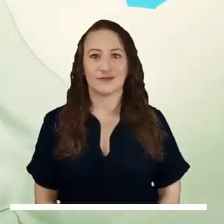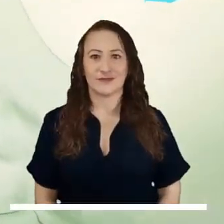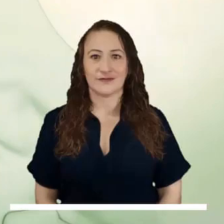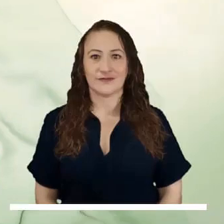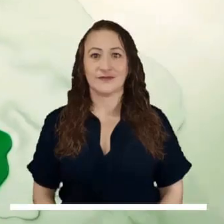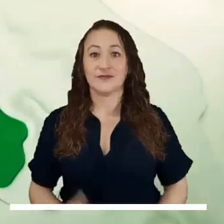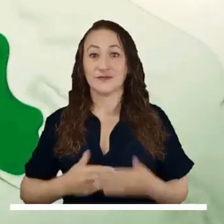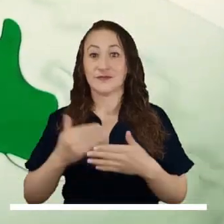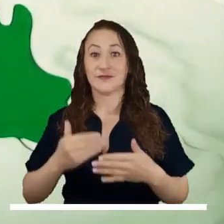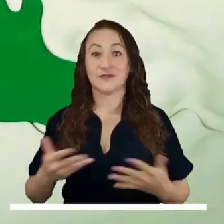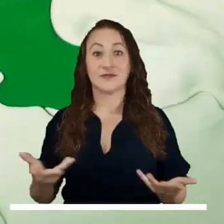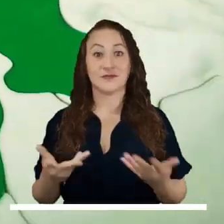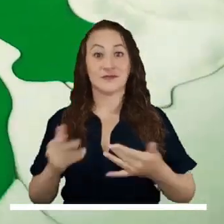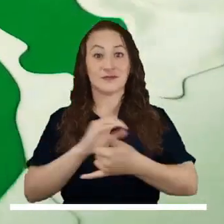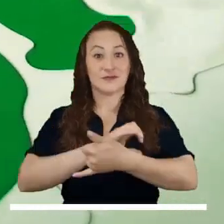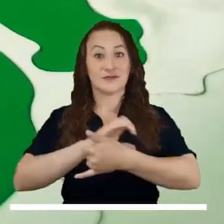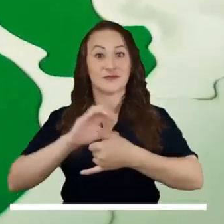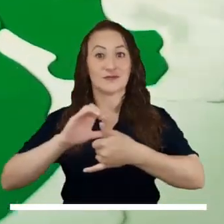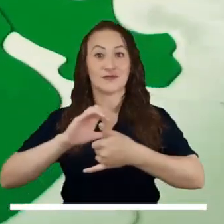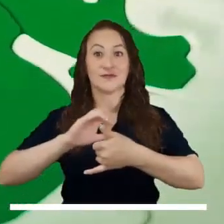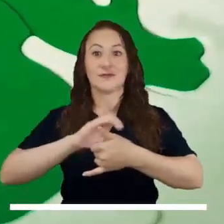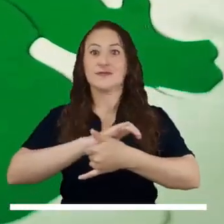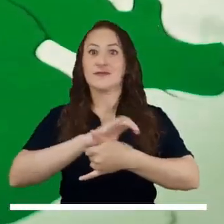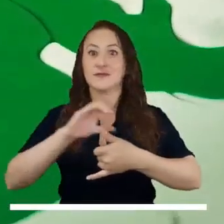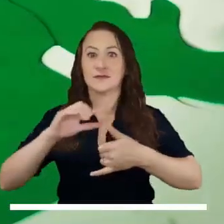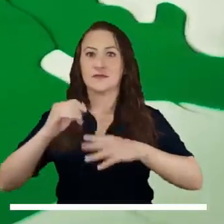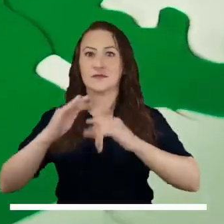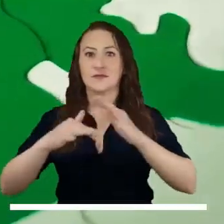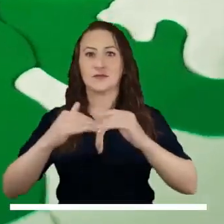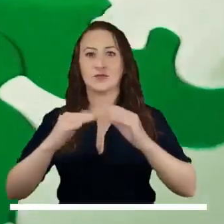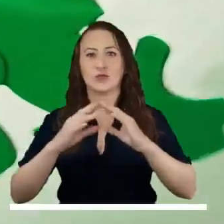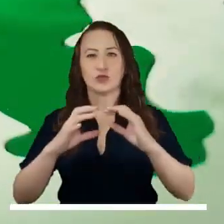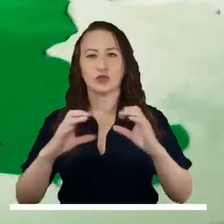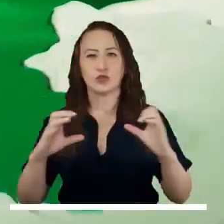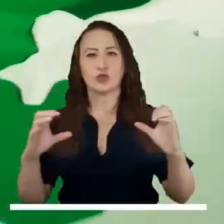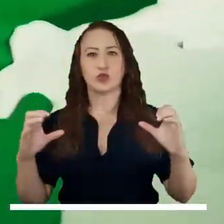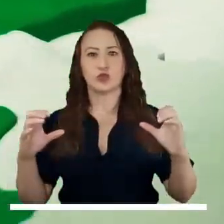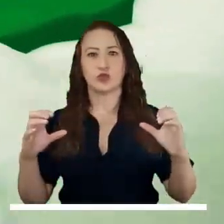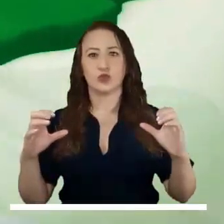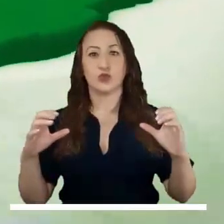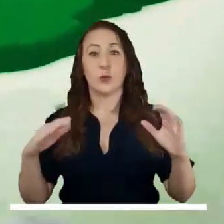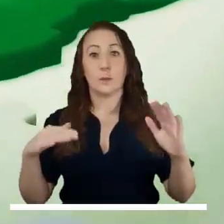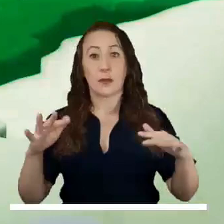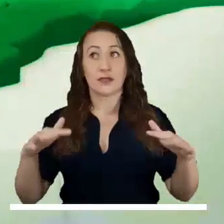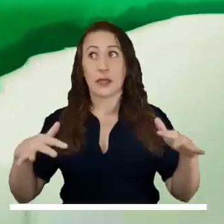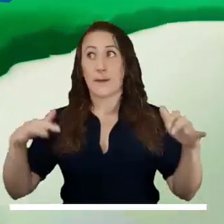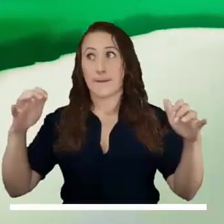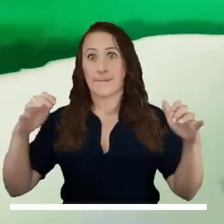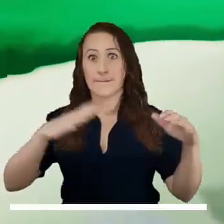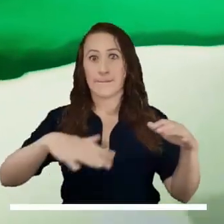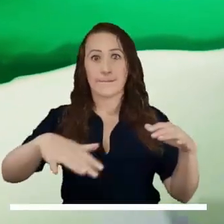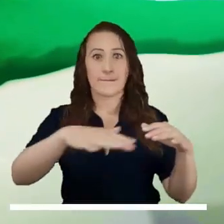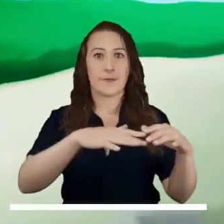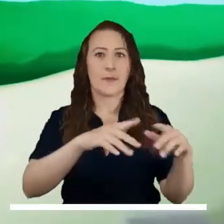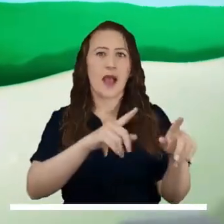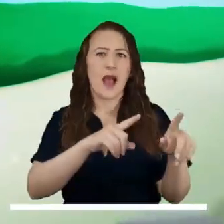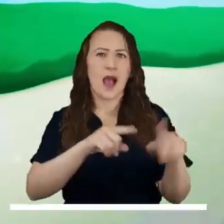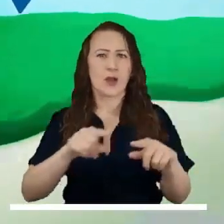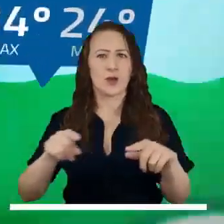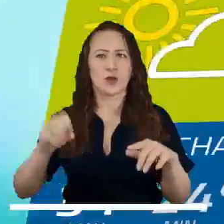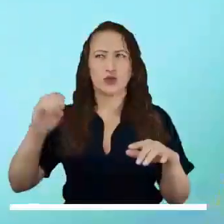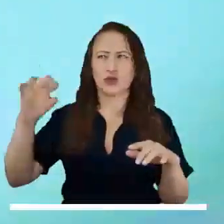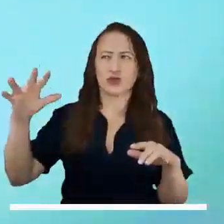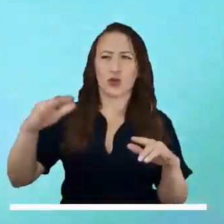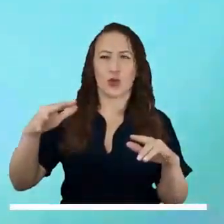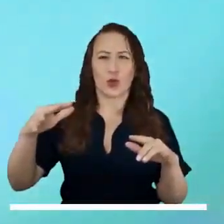Comencemos por el Caribe colombiano, donde se estima cielo ligeramente nublado, bajo predominio de tiempo seco e intervalos prolongados de sol.